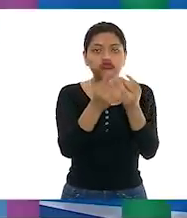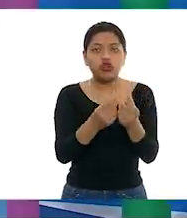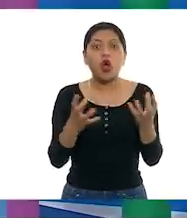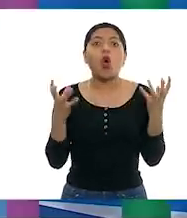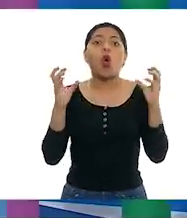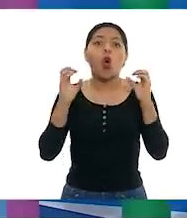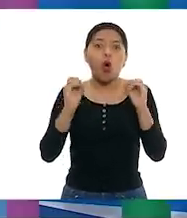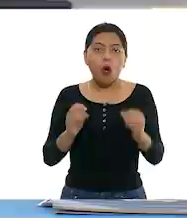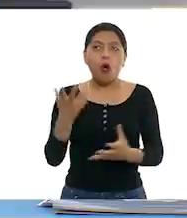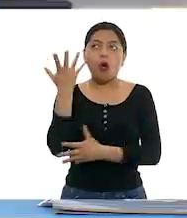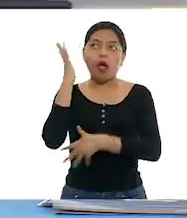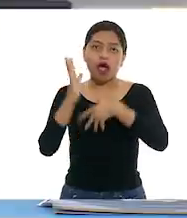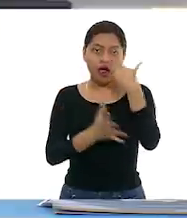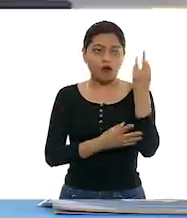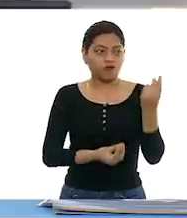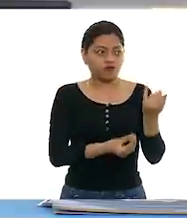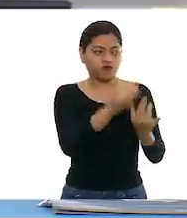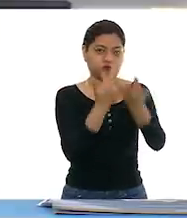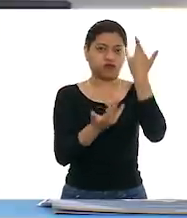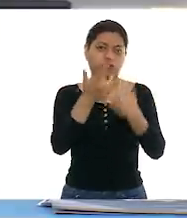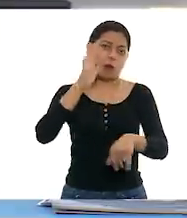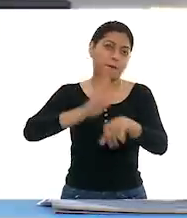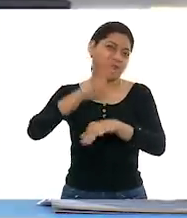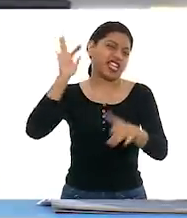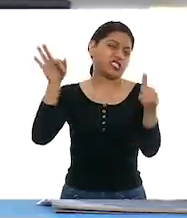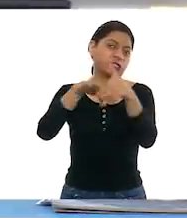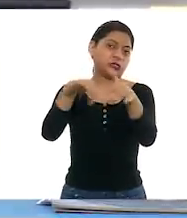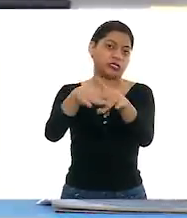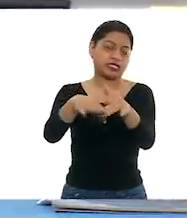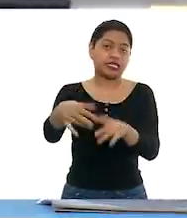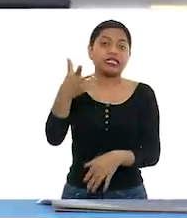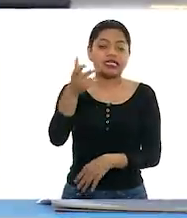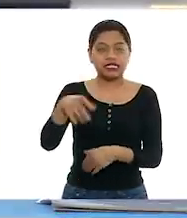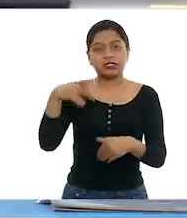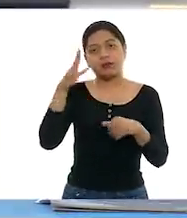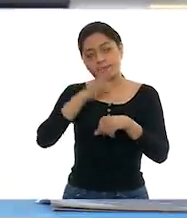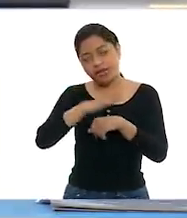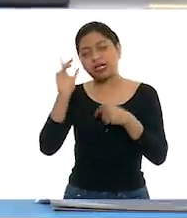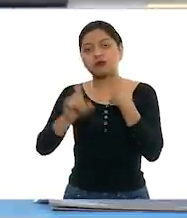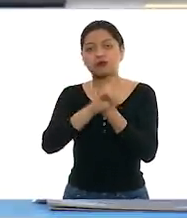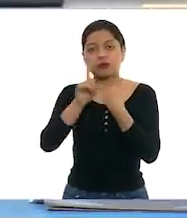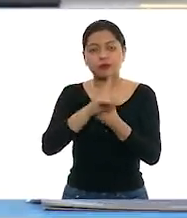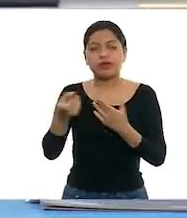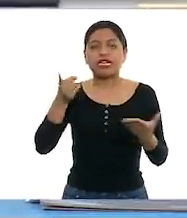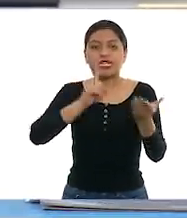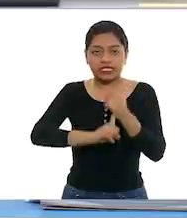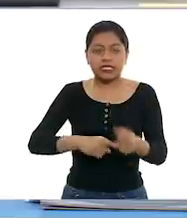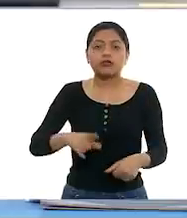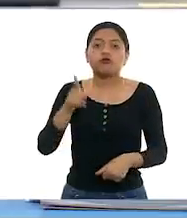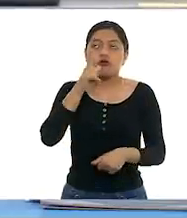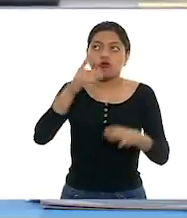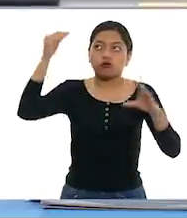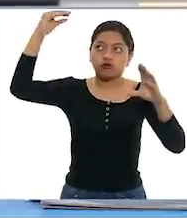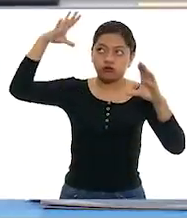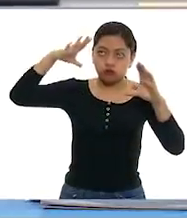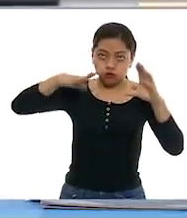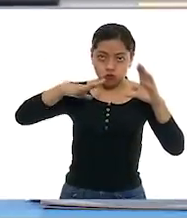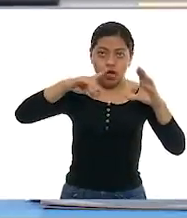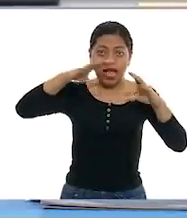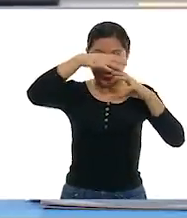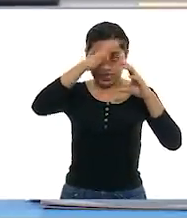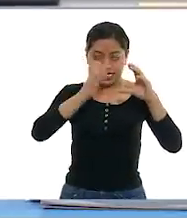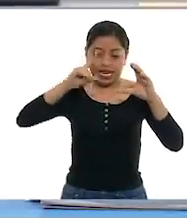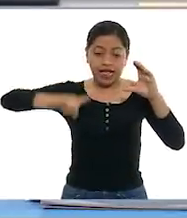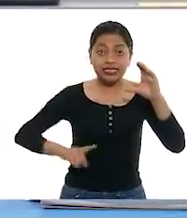frecuentes. Wow, pues son muchos efectos y consecuencias que, pues yo digo que no